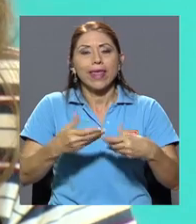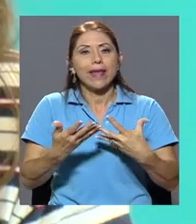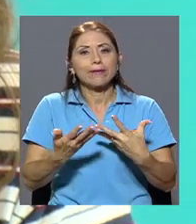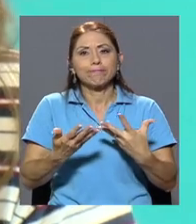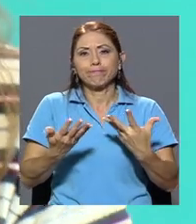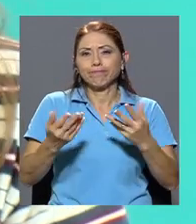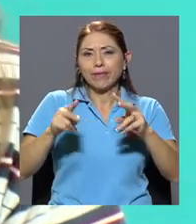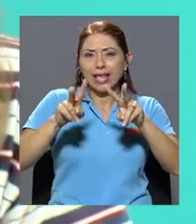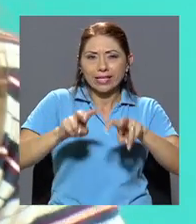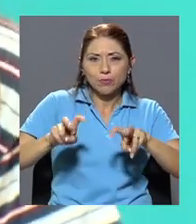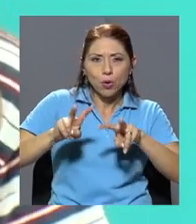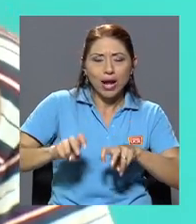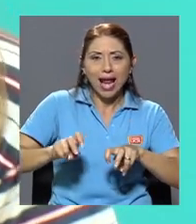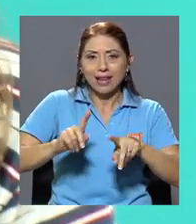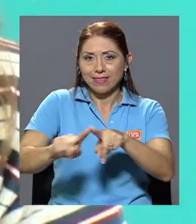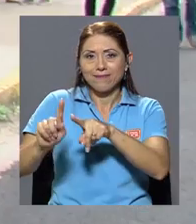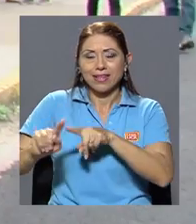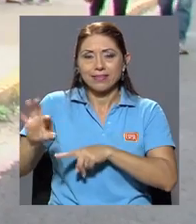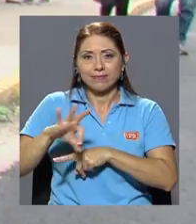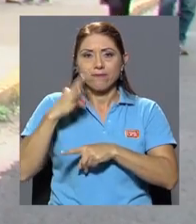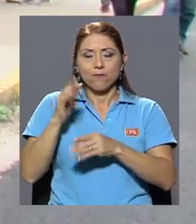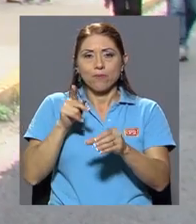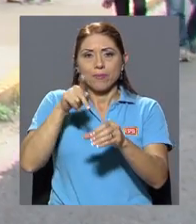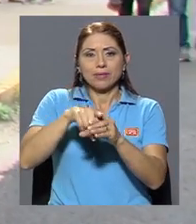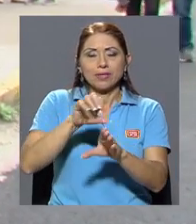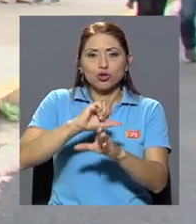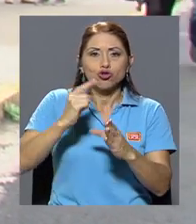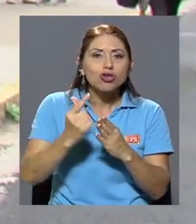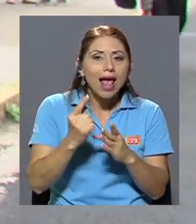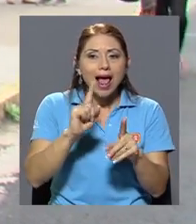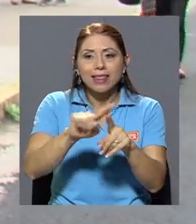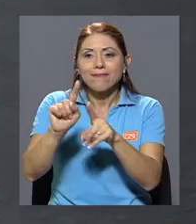digamos, otras formas de participación social,